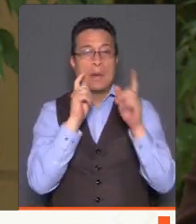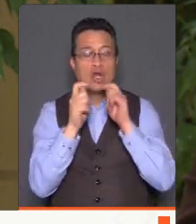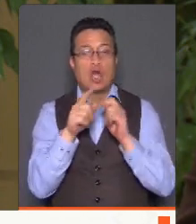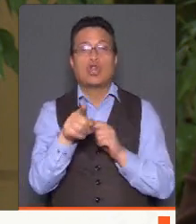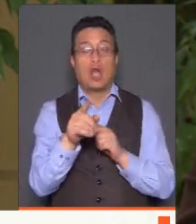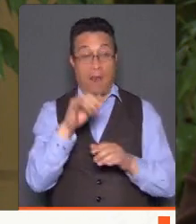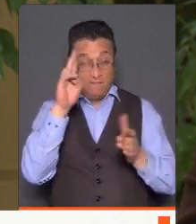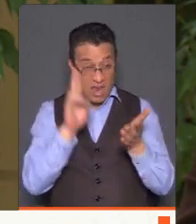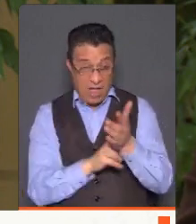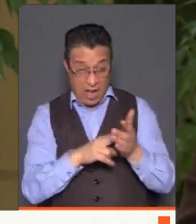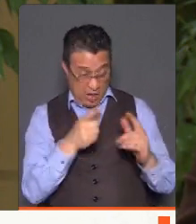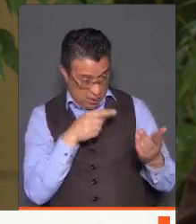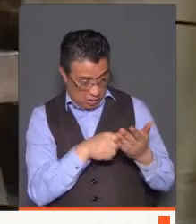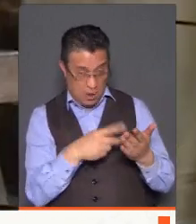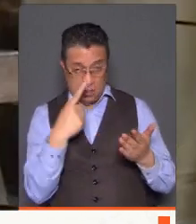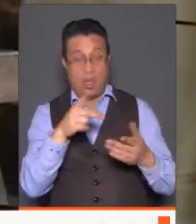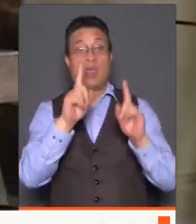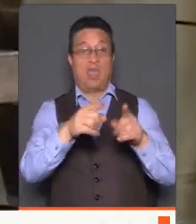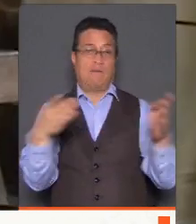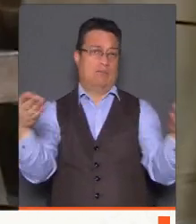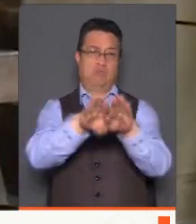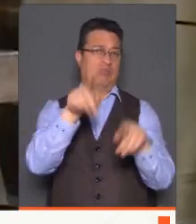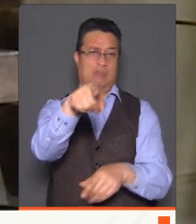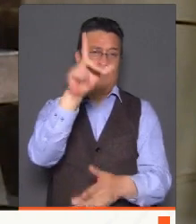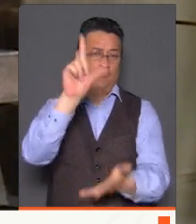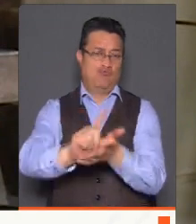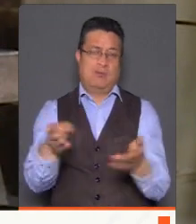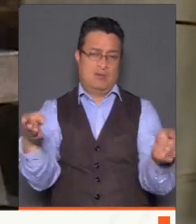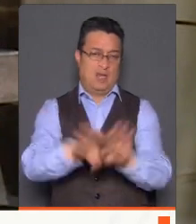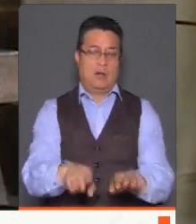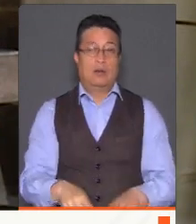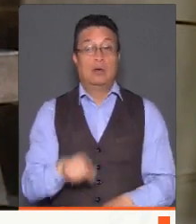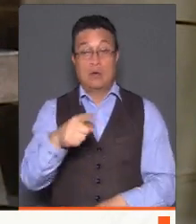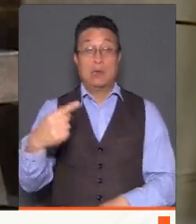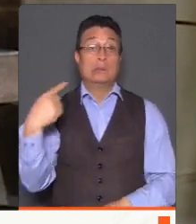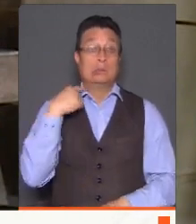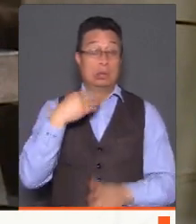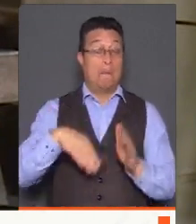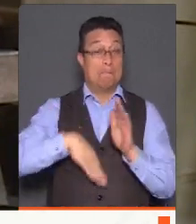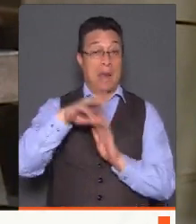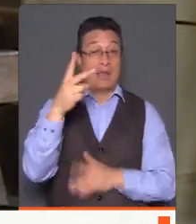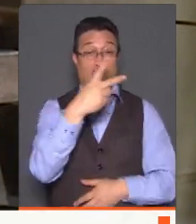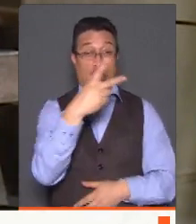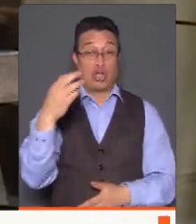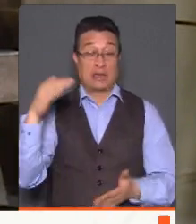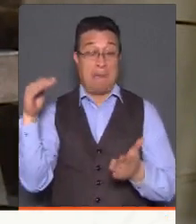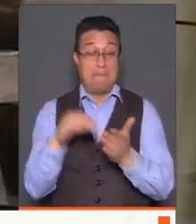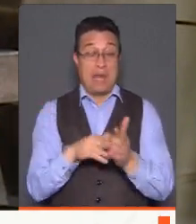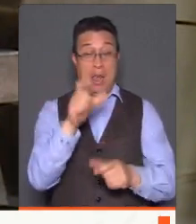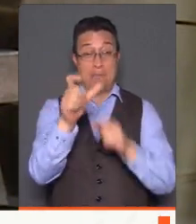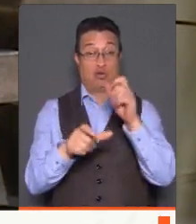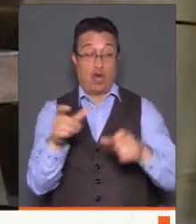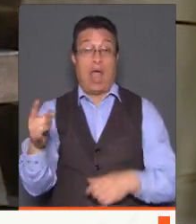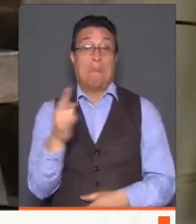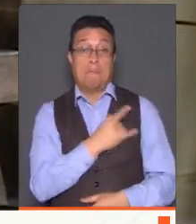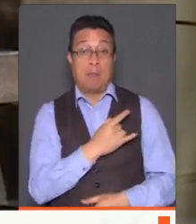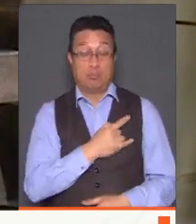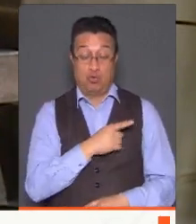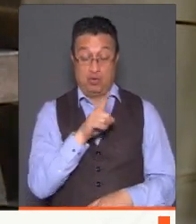el estudio, lo que corresponde es cerrar la planta. Esa situación afectaría a más de 200.000 personas en Maipú, y eso es un